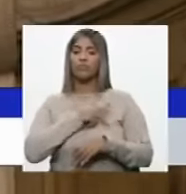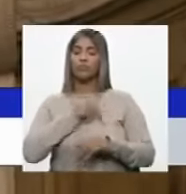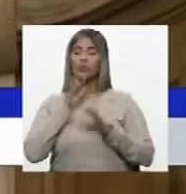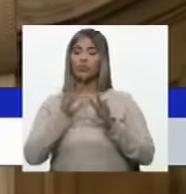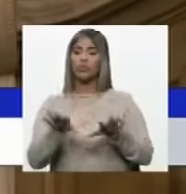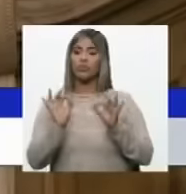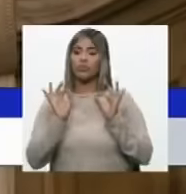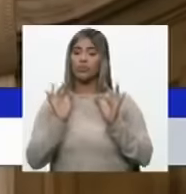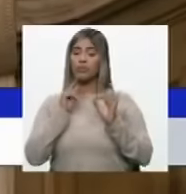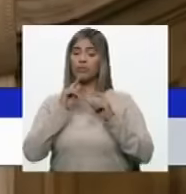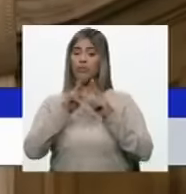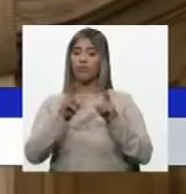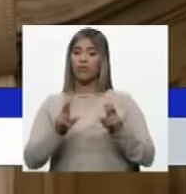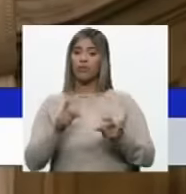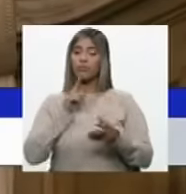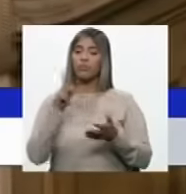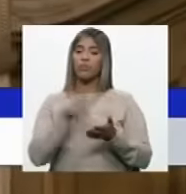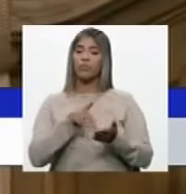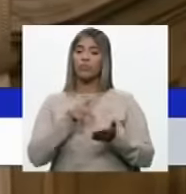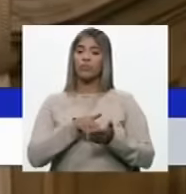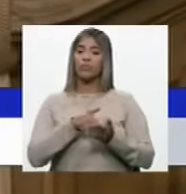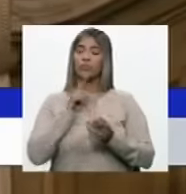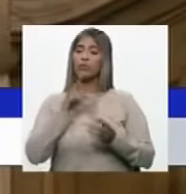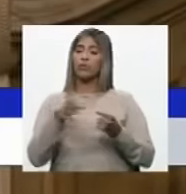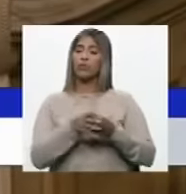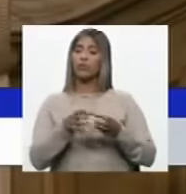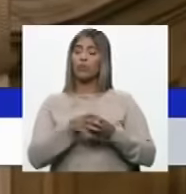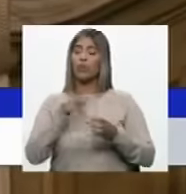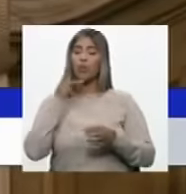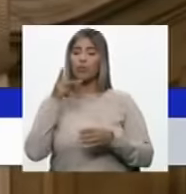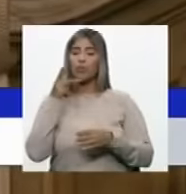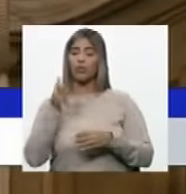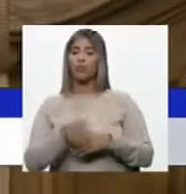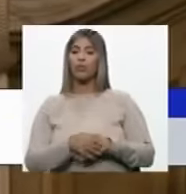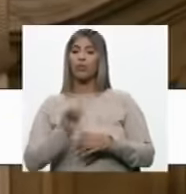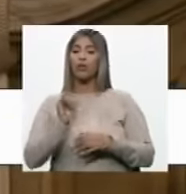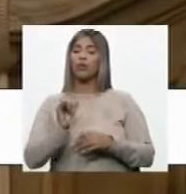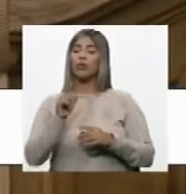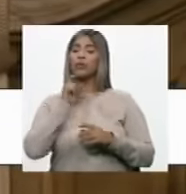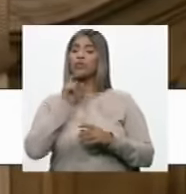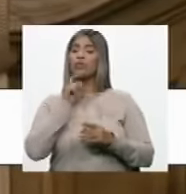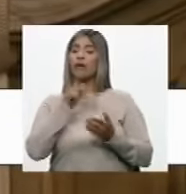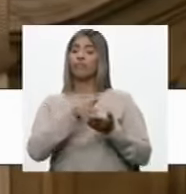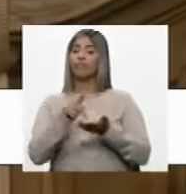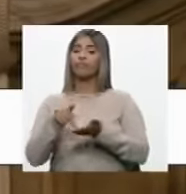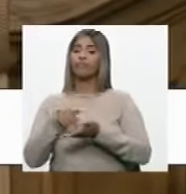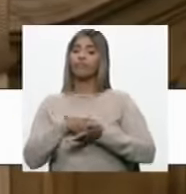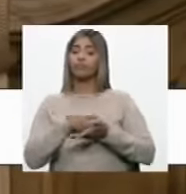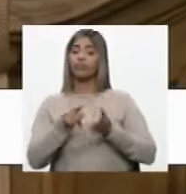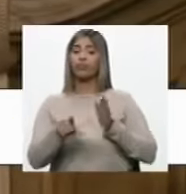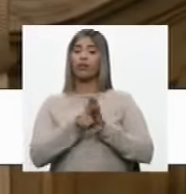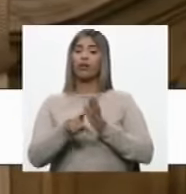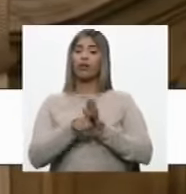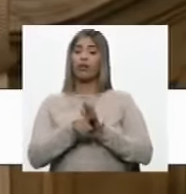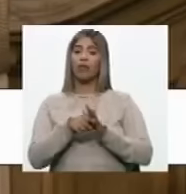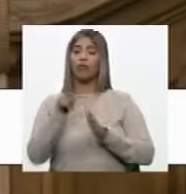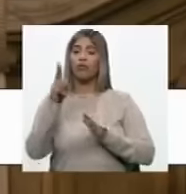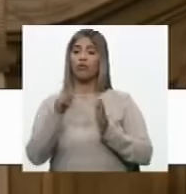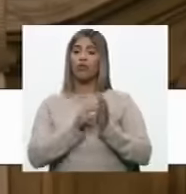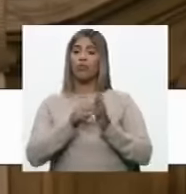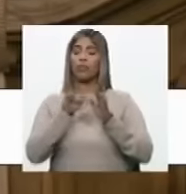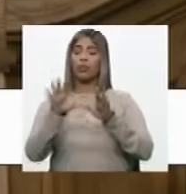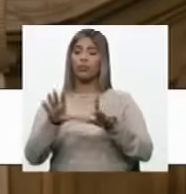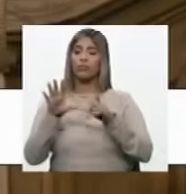Especial para investigar la participación de los partidos políticos y representantes de la legislatura de